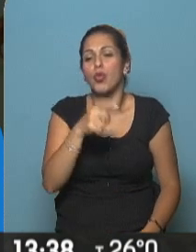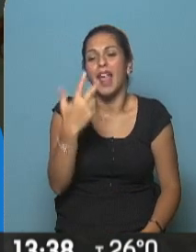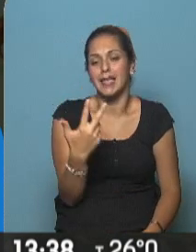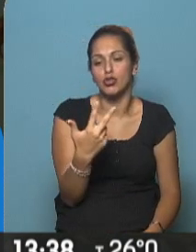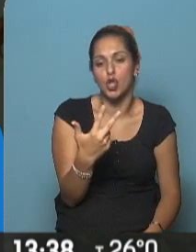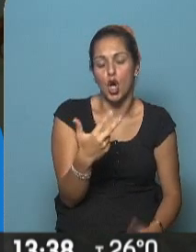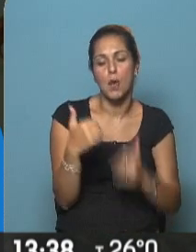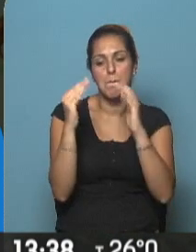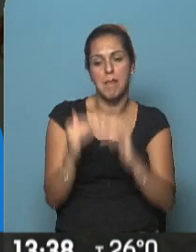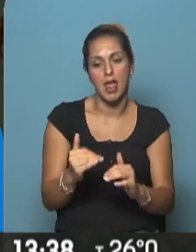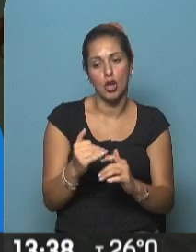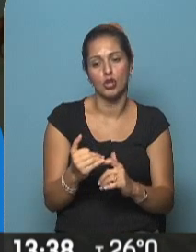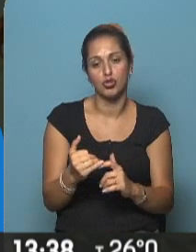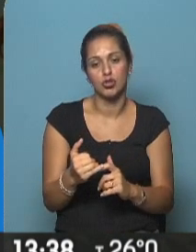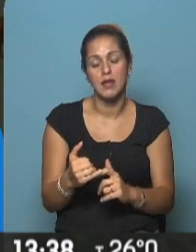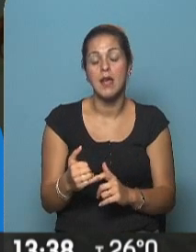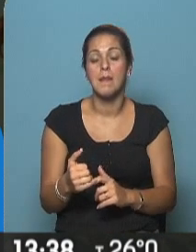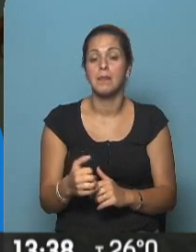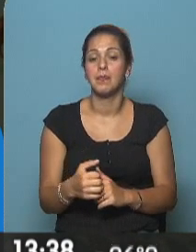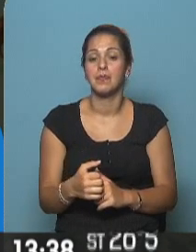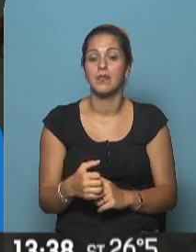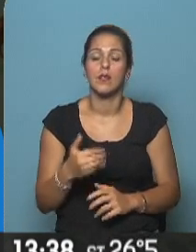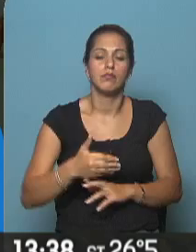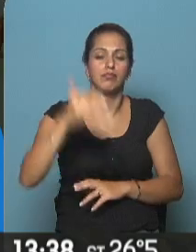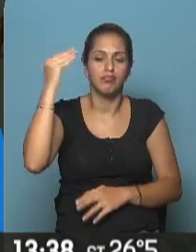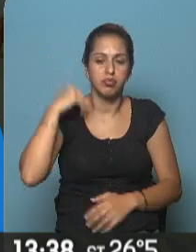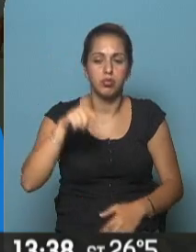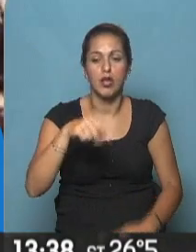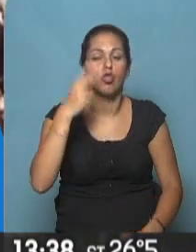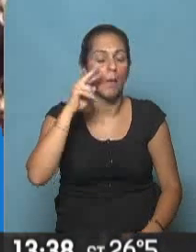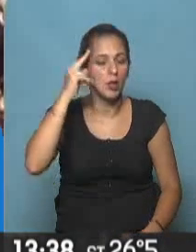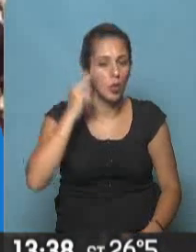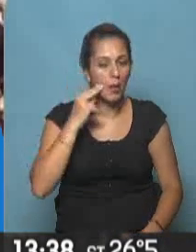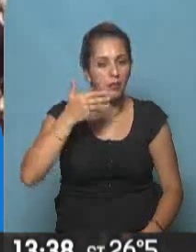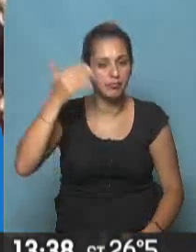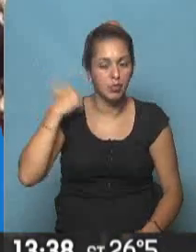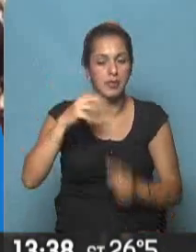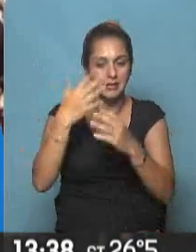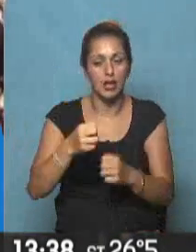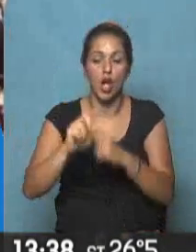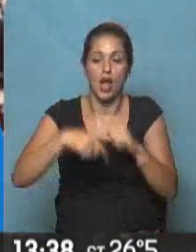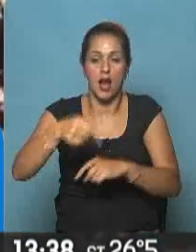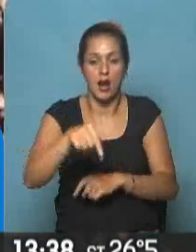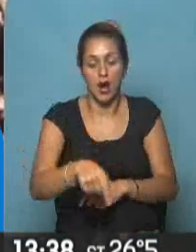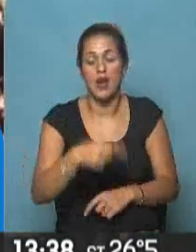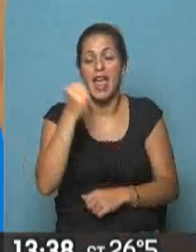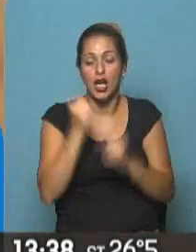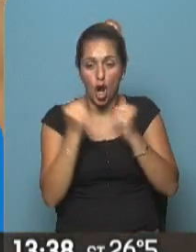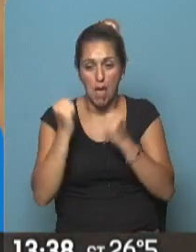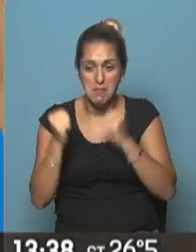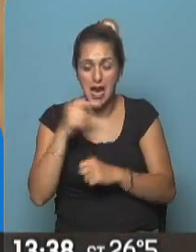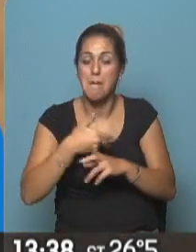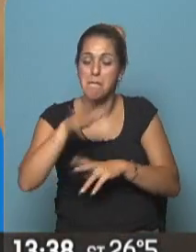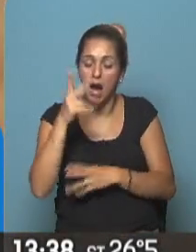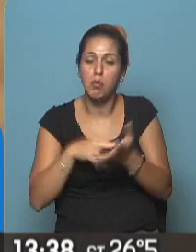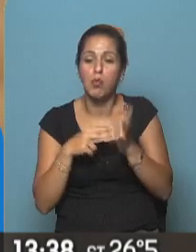caída de lo que fue la gran sequía que tuvimos aquí en 2009. ¿Y los sectores económicos afectados principalmente por esta